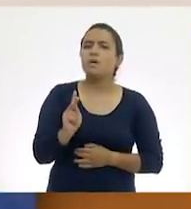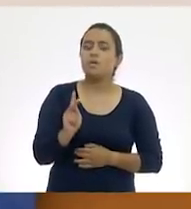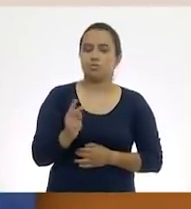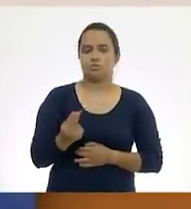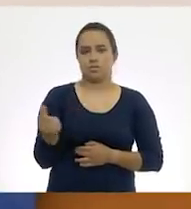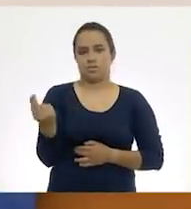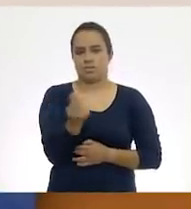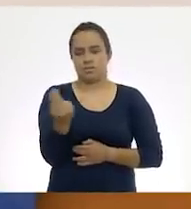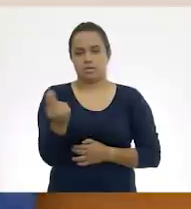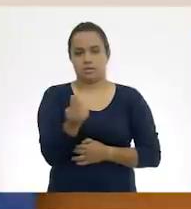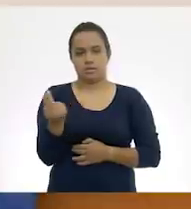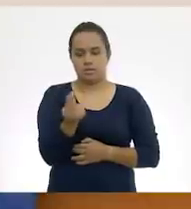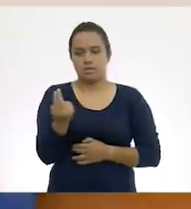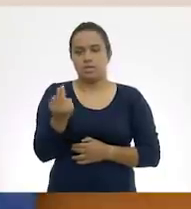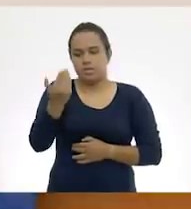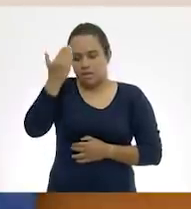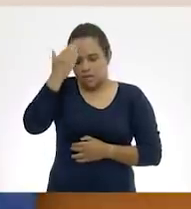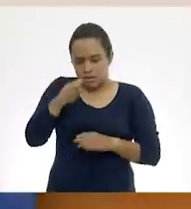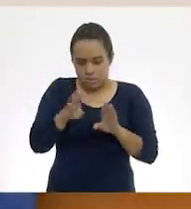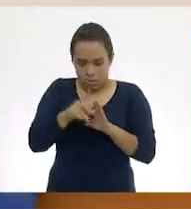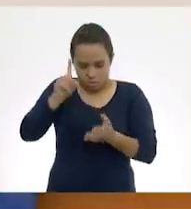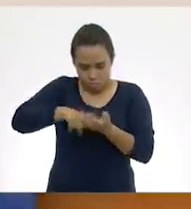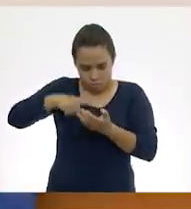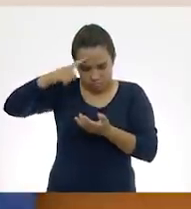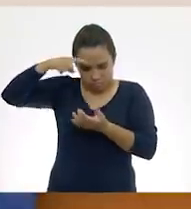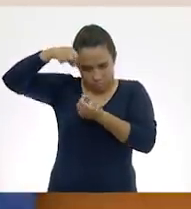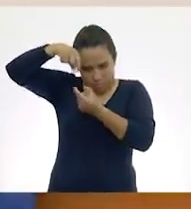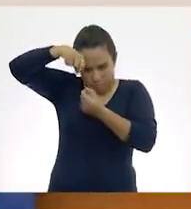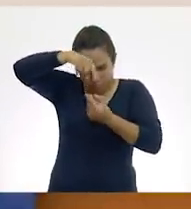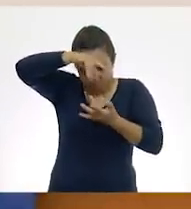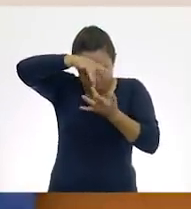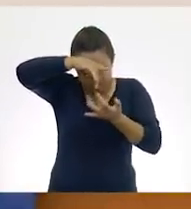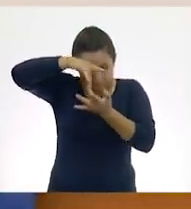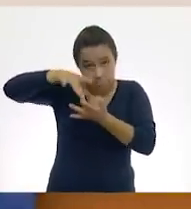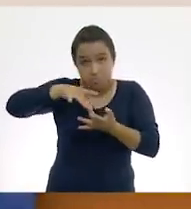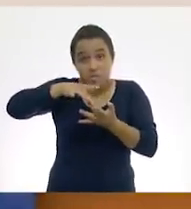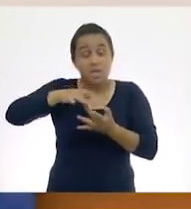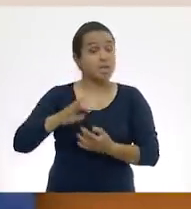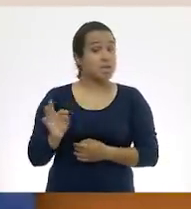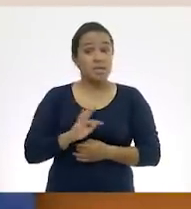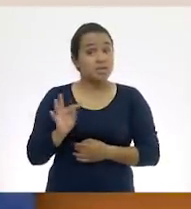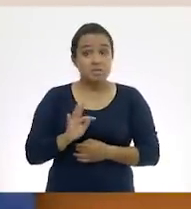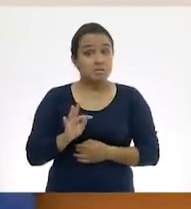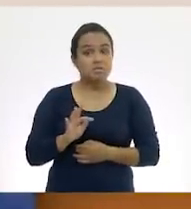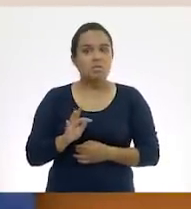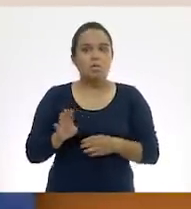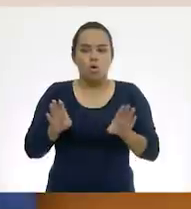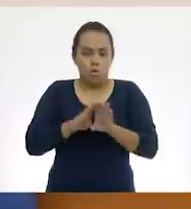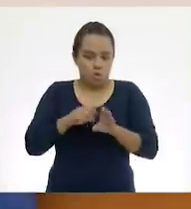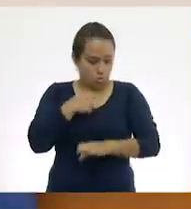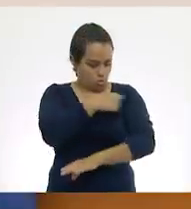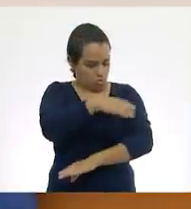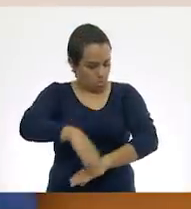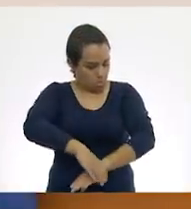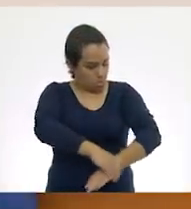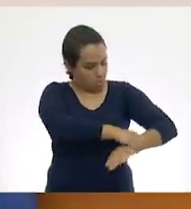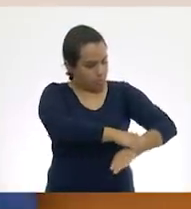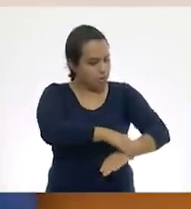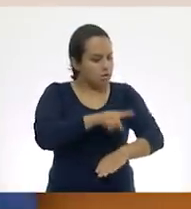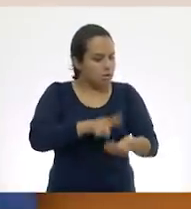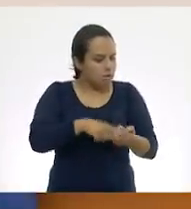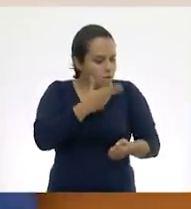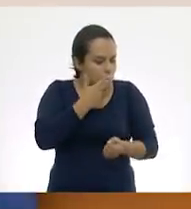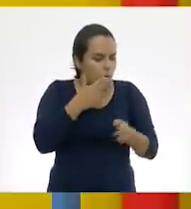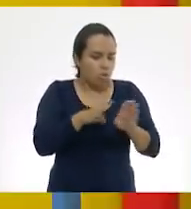definitivamente también se necesita conocer el sistema nervioso. Es cierto. Porque de otra manera, ¿cómo podríamos hacer que esas prótesis